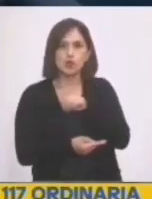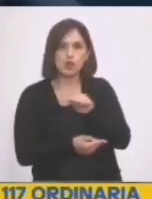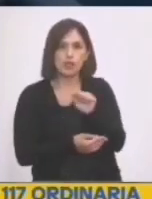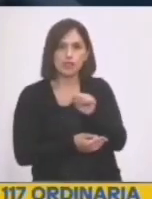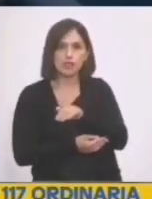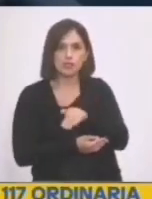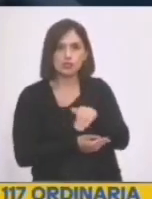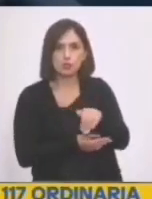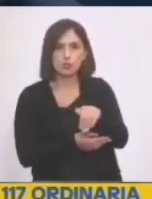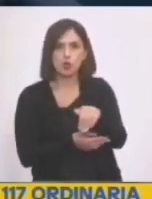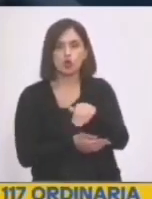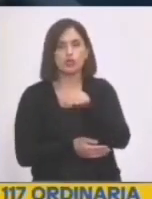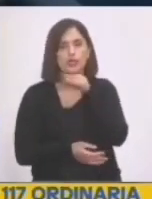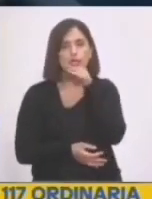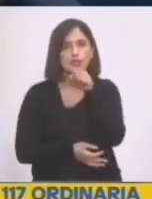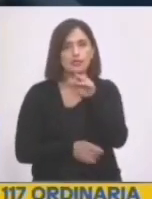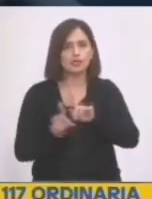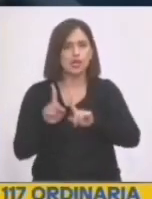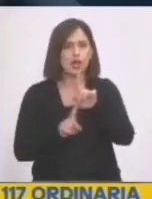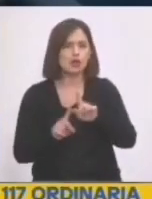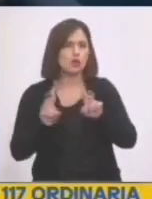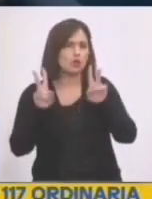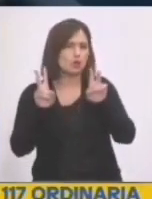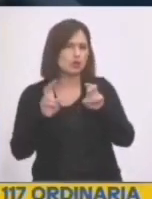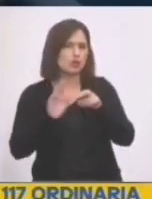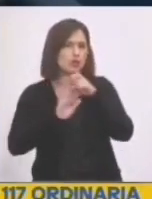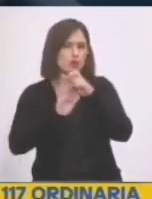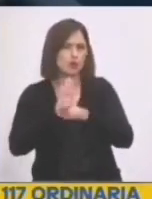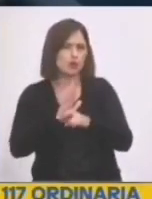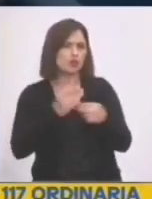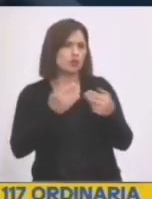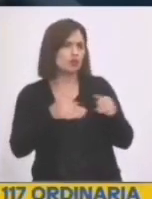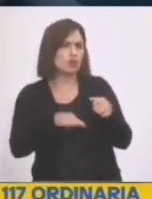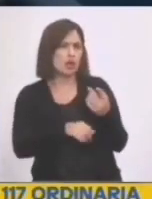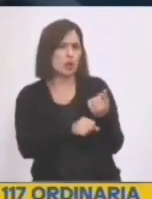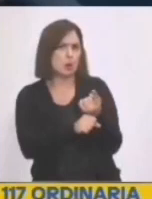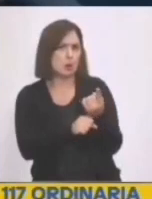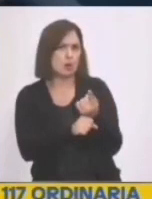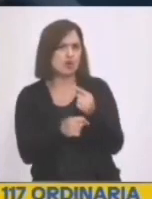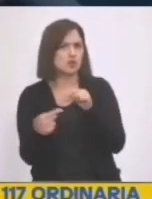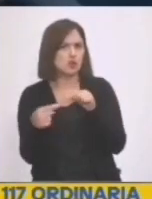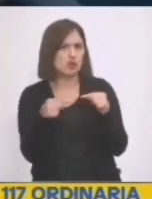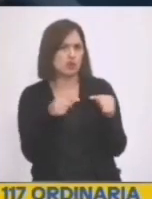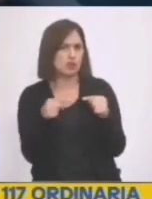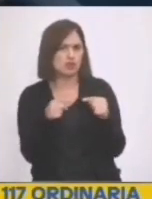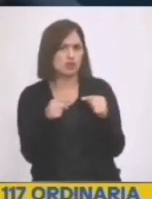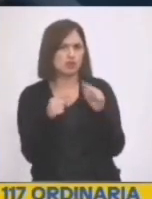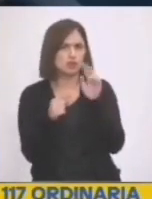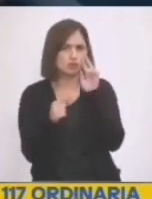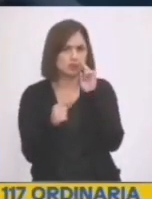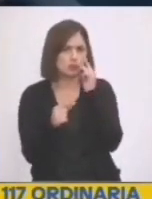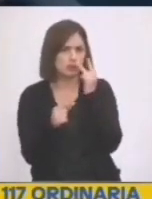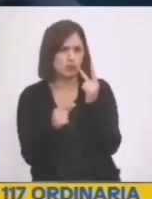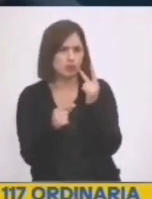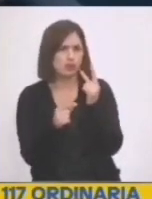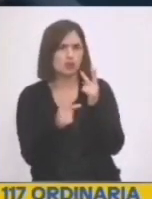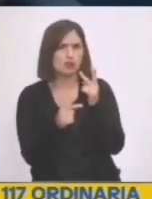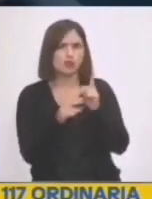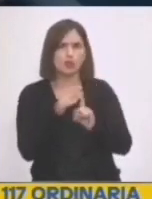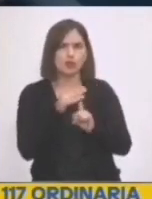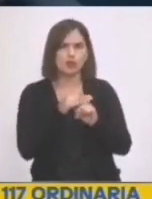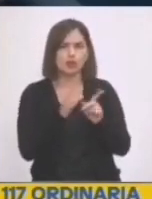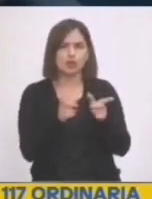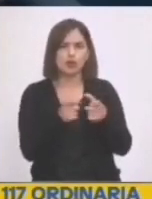decir algunas cosas de este proyecto que lo hemos conversado lo hemos debatido lo hemos estado acompañando desde la comisión de